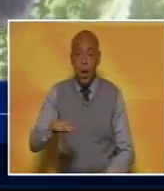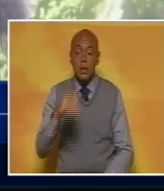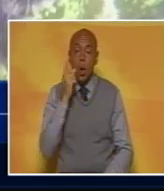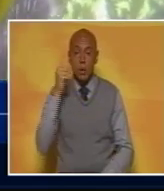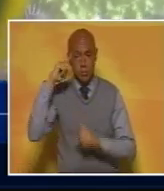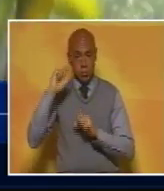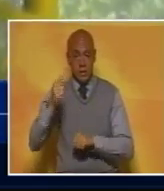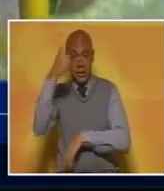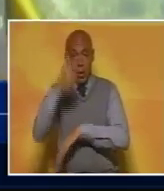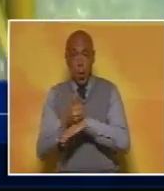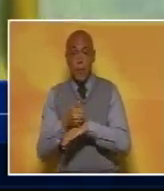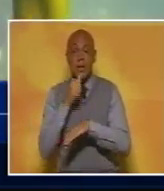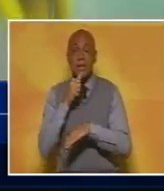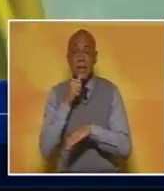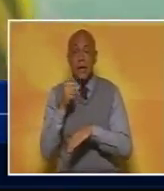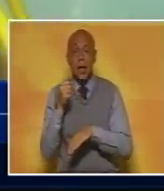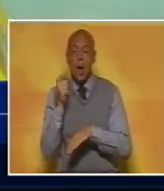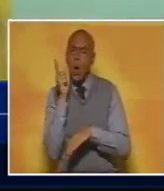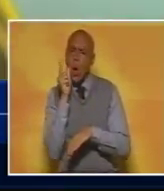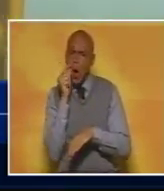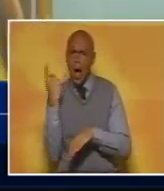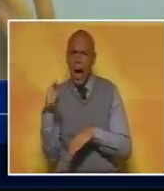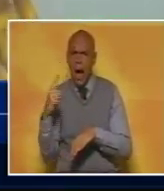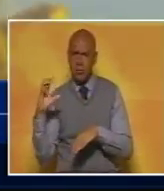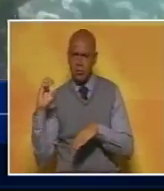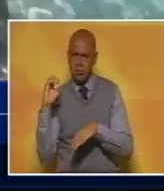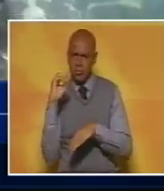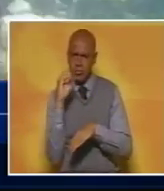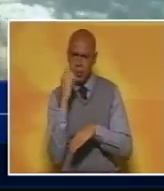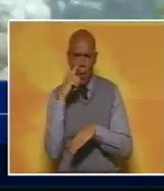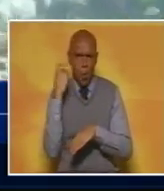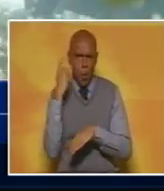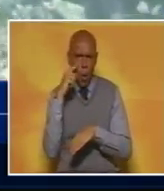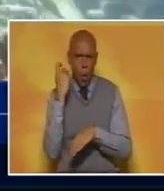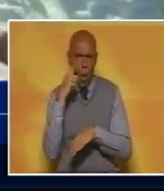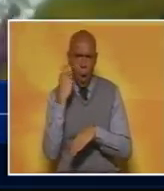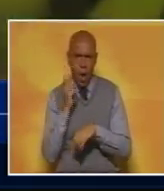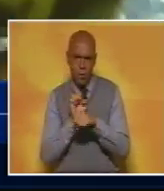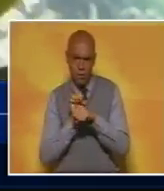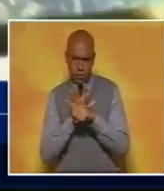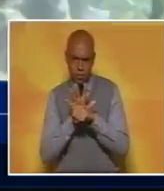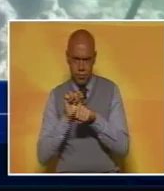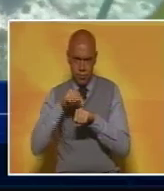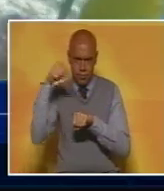a una población en auge de un omnívoro púrpura hambriento, el erizo de mar.